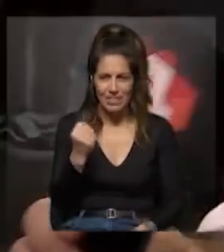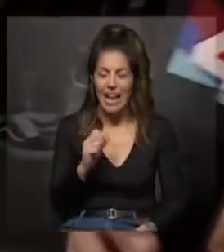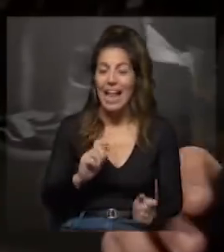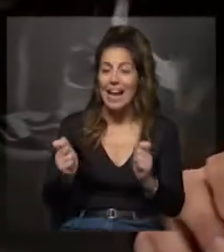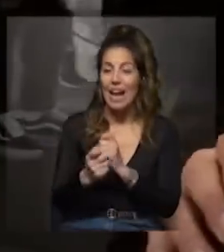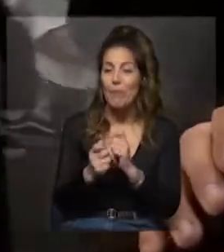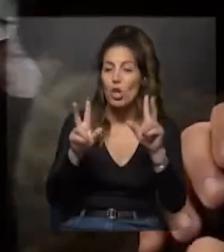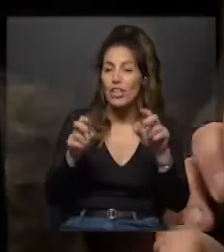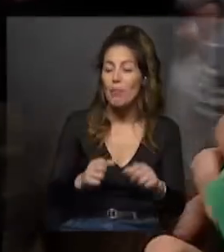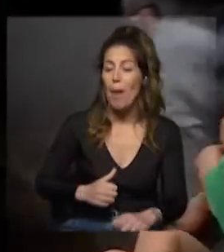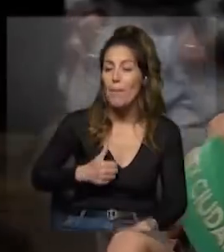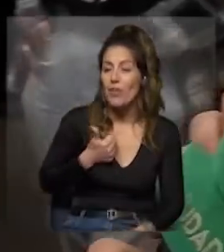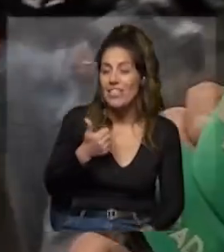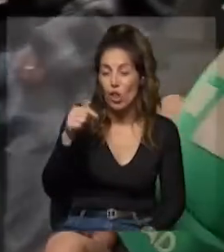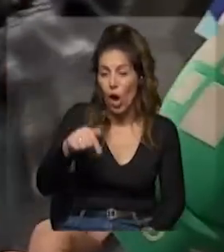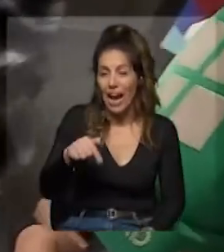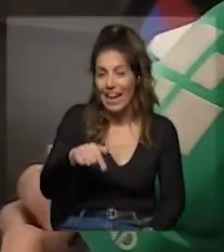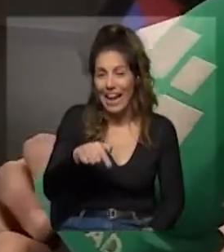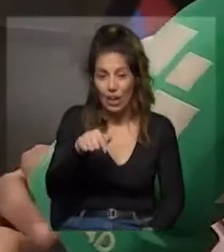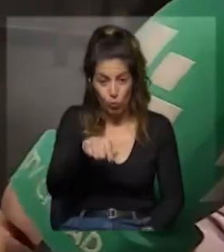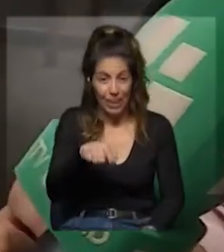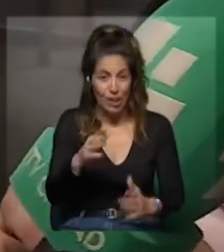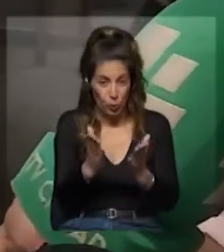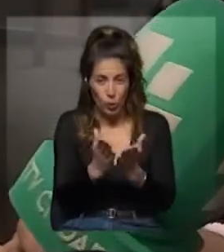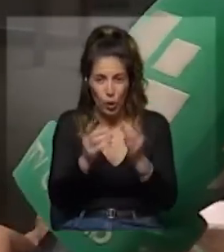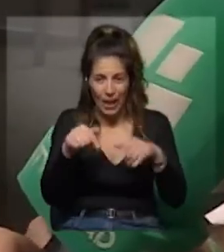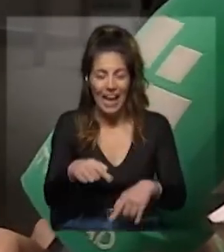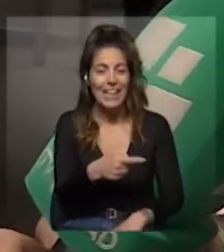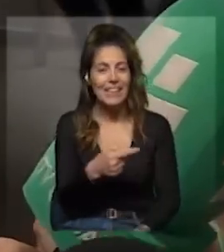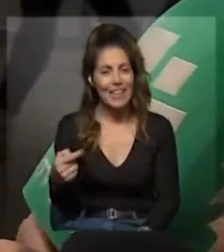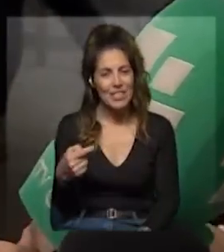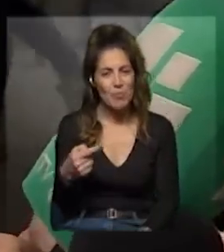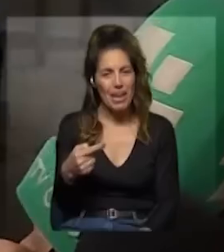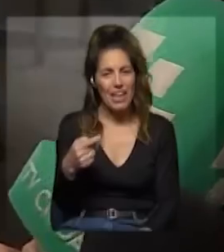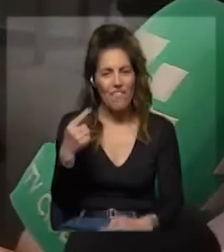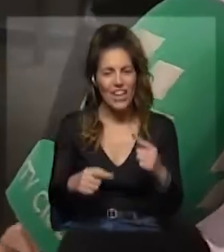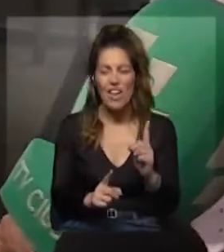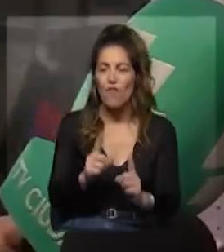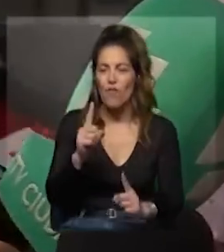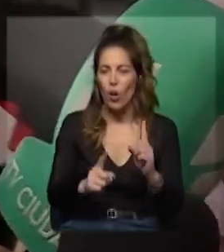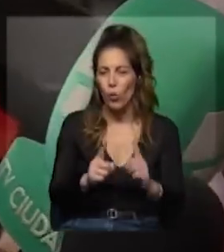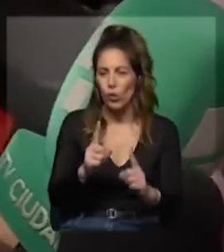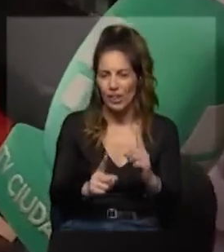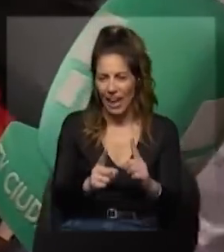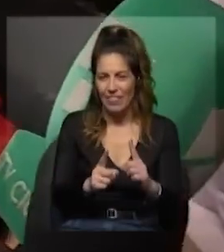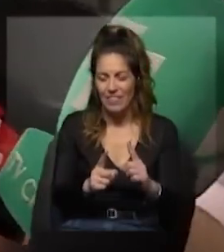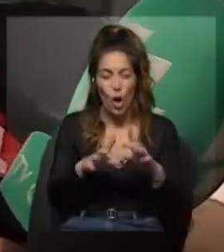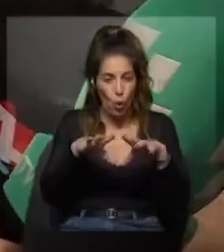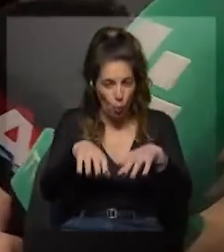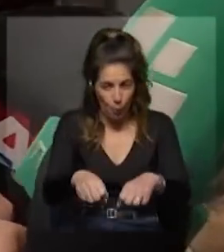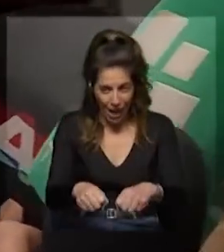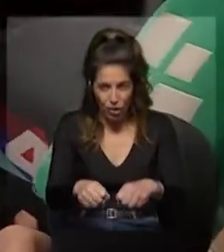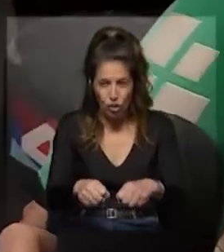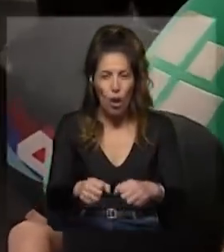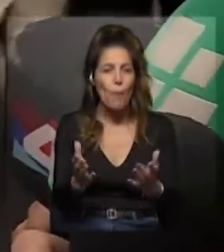de tema Aprovechando que estamos en esta casa de estudio que fue su casa de estudio esta semana varias varias universidades se ocuparon por